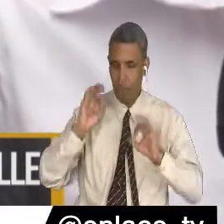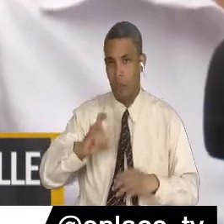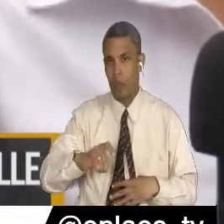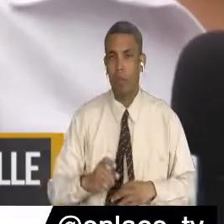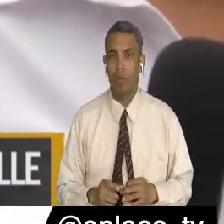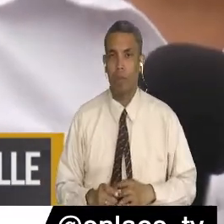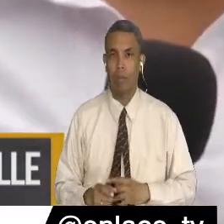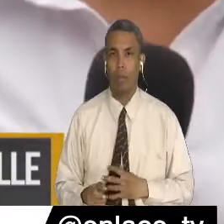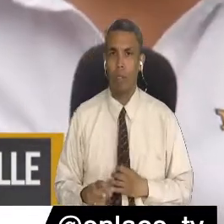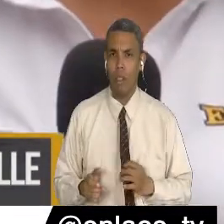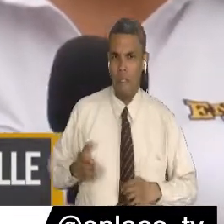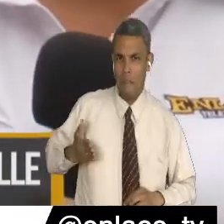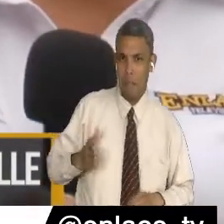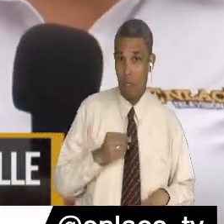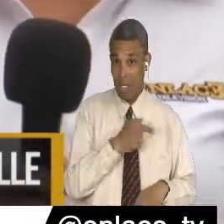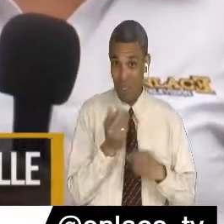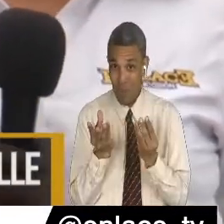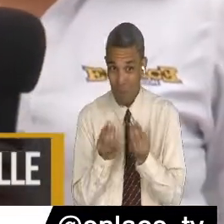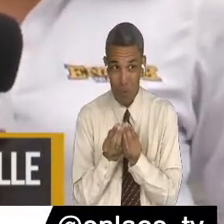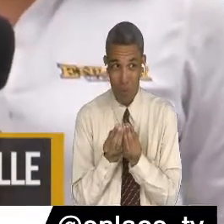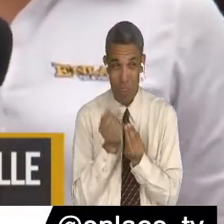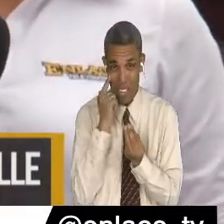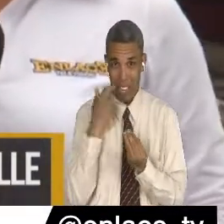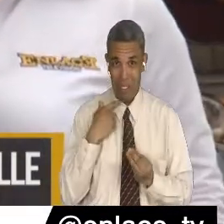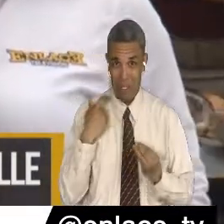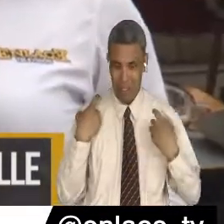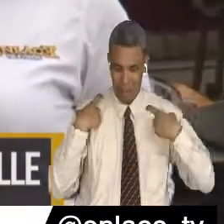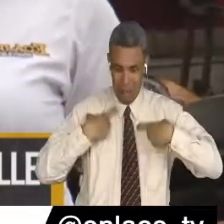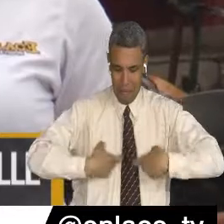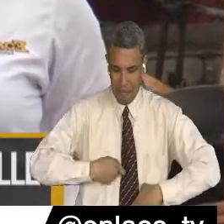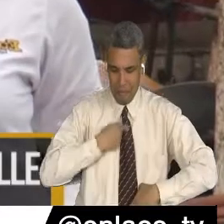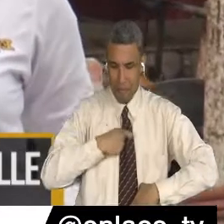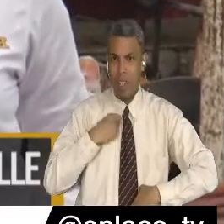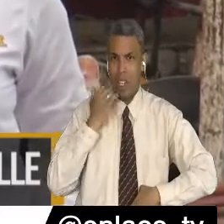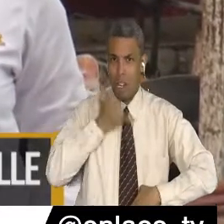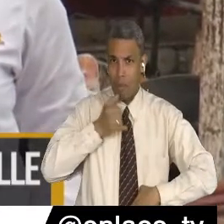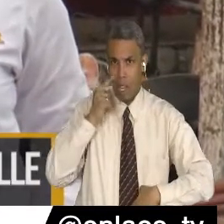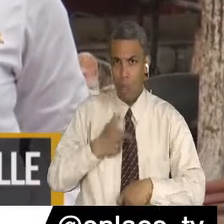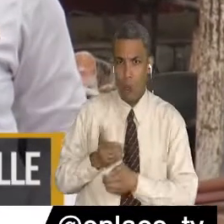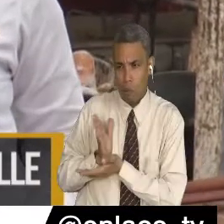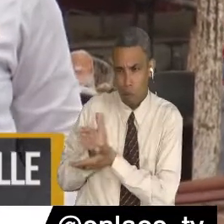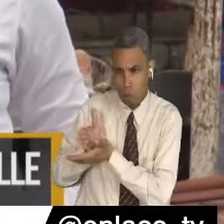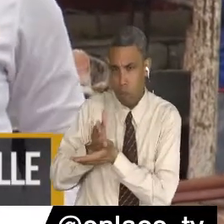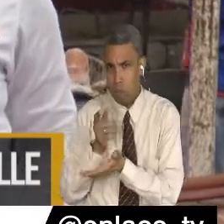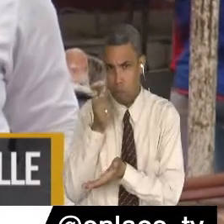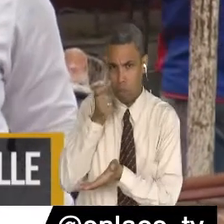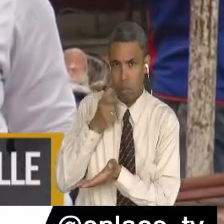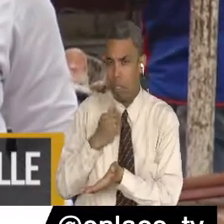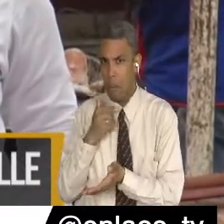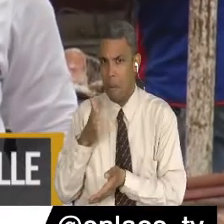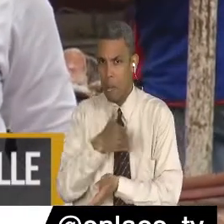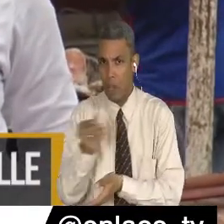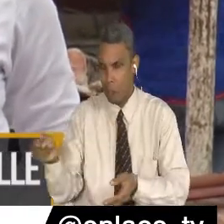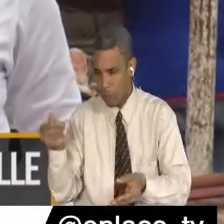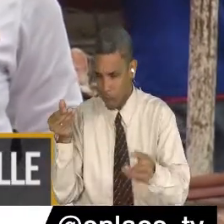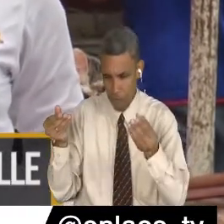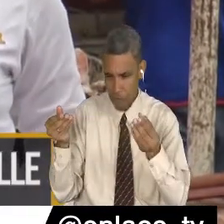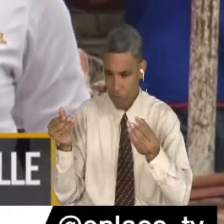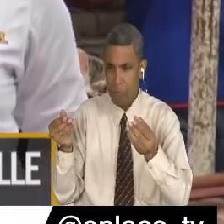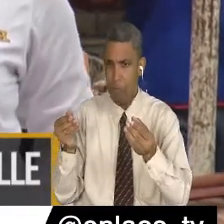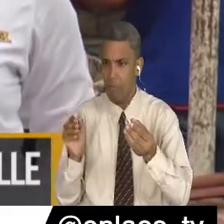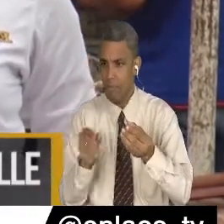no se hallaron especies en malas condiciones, las autoridades de salud entregan algunas recomendaciones y manifiestan cuáles serían las afectaciones